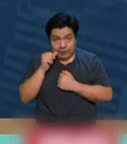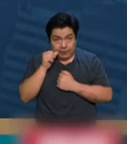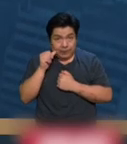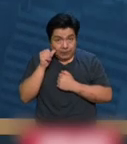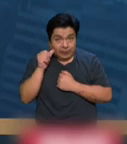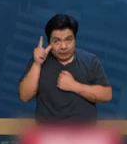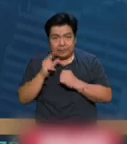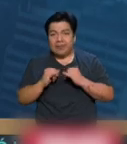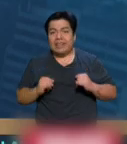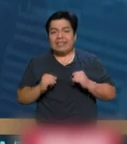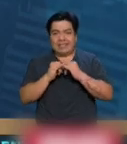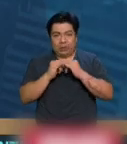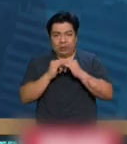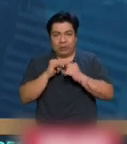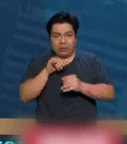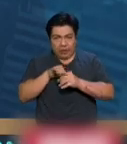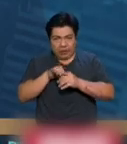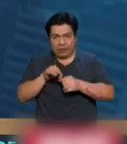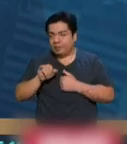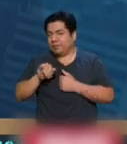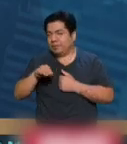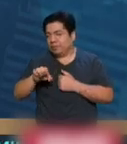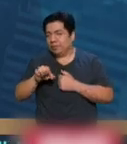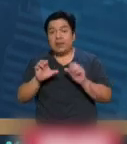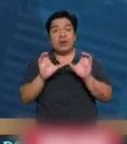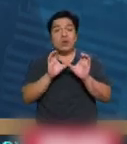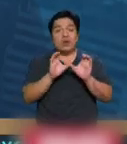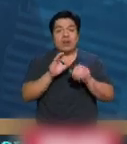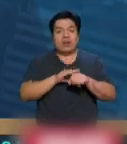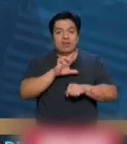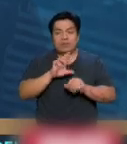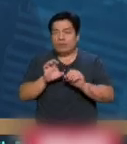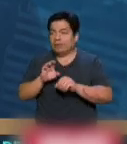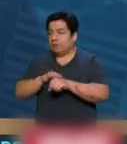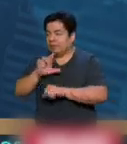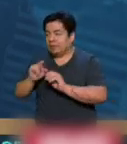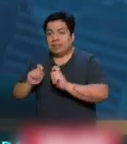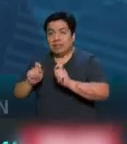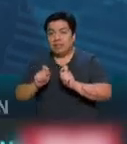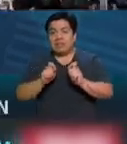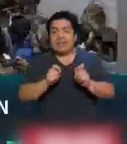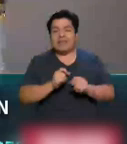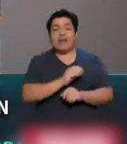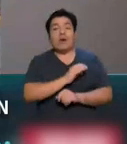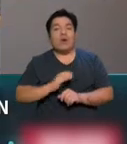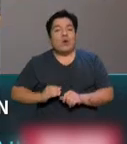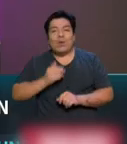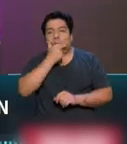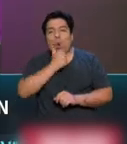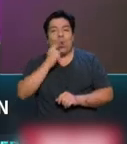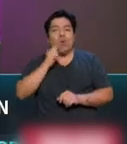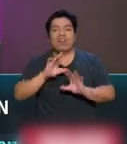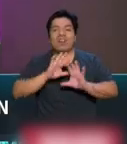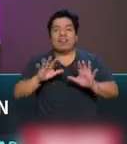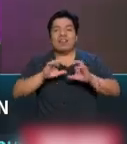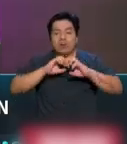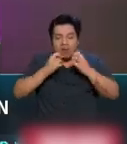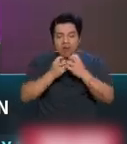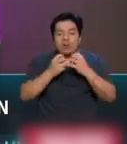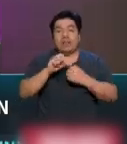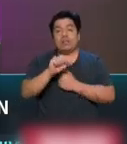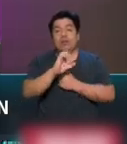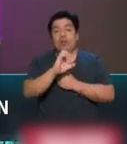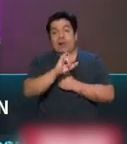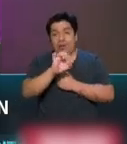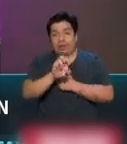Ayer, el Instituto Nacional Electoral entregó las constancias de mayoría de votos a las y los elegidos para integrar la Suprema Corte